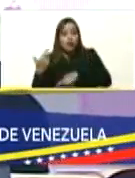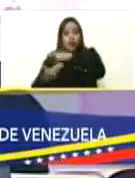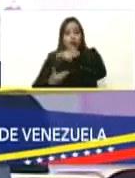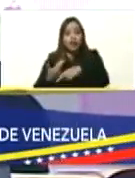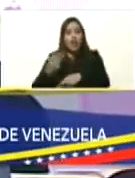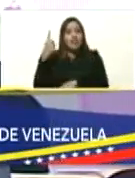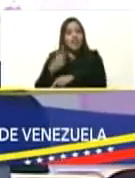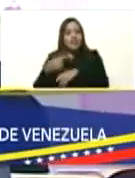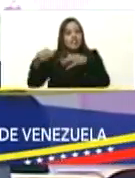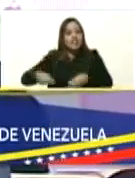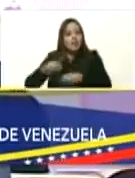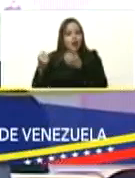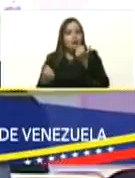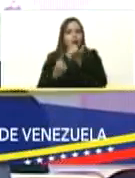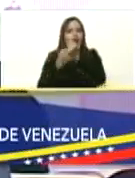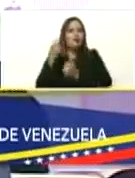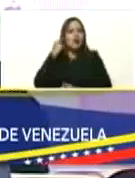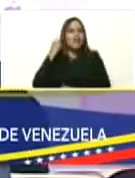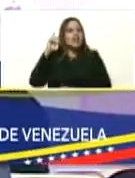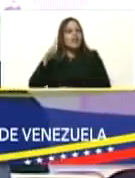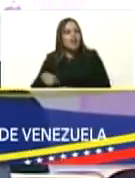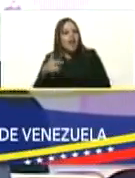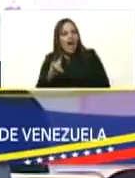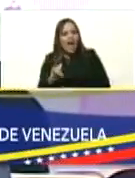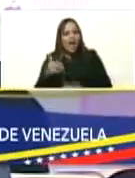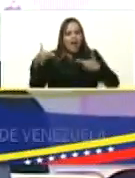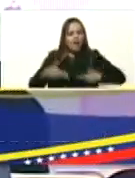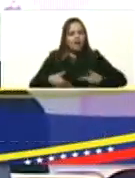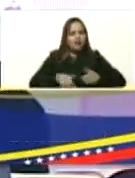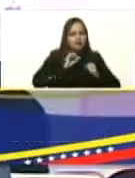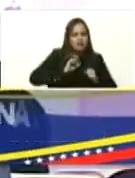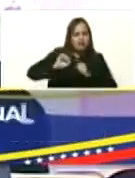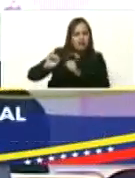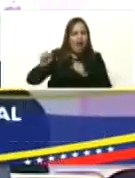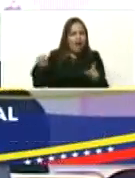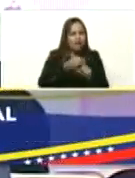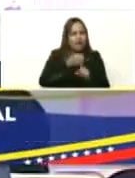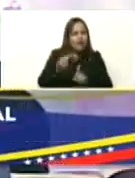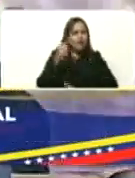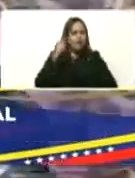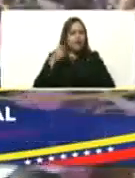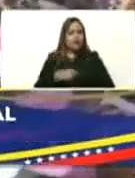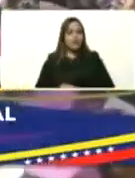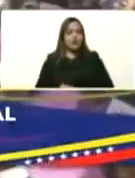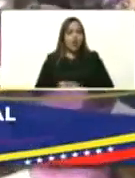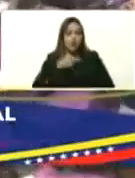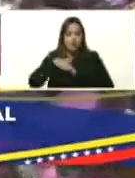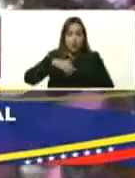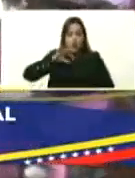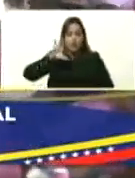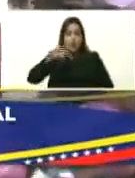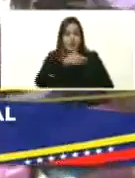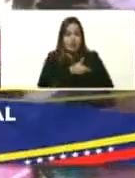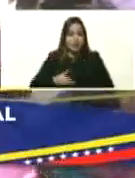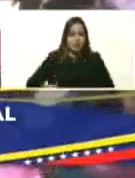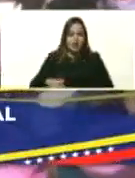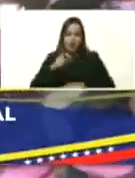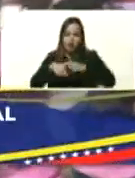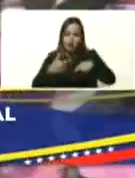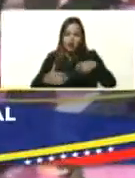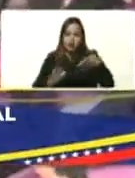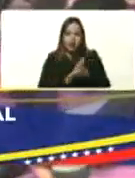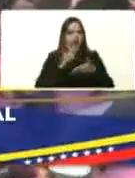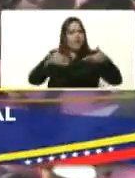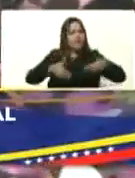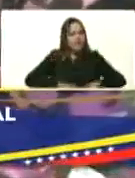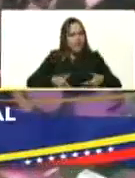sea feminista, lleva en su seno también el combate a la violencia contra las mujeres. Y en nuestro país, presidente, producto de la